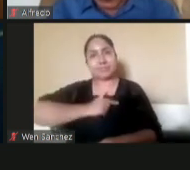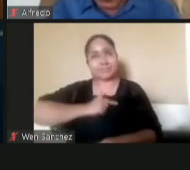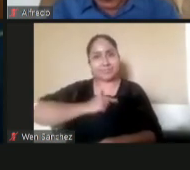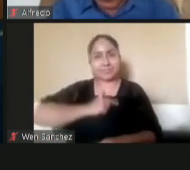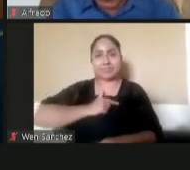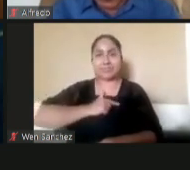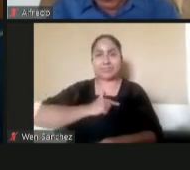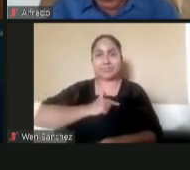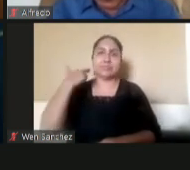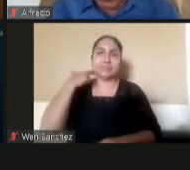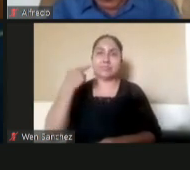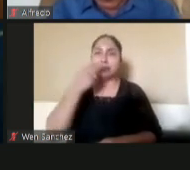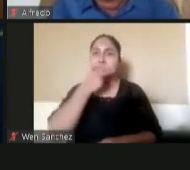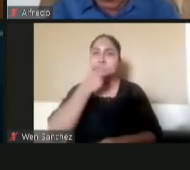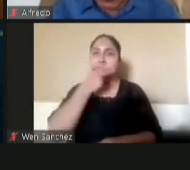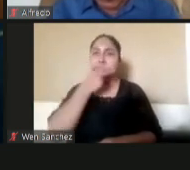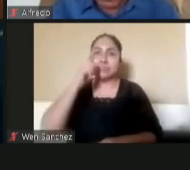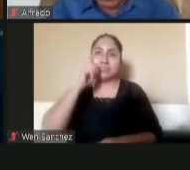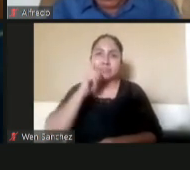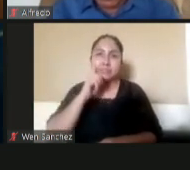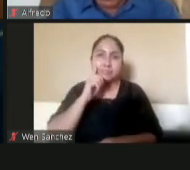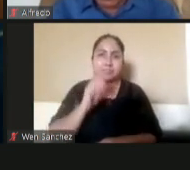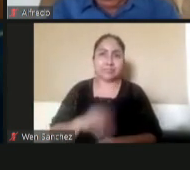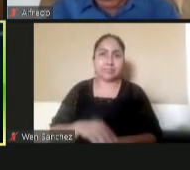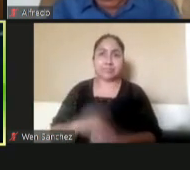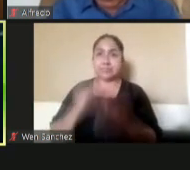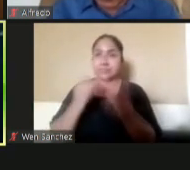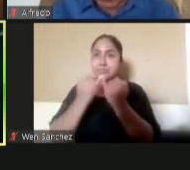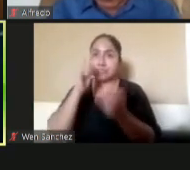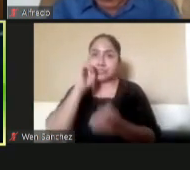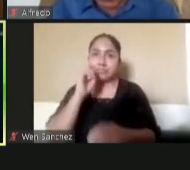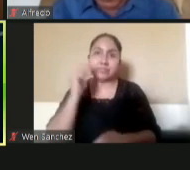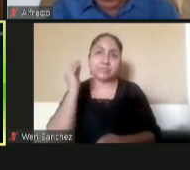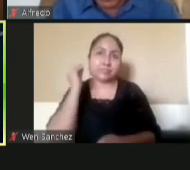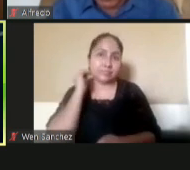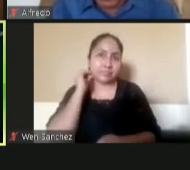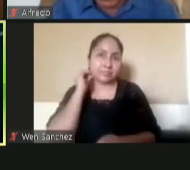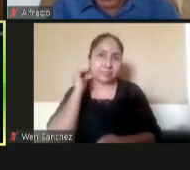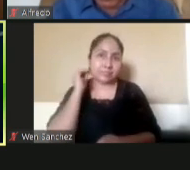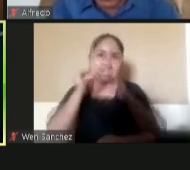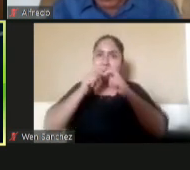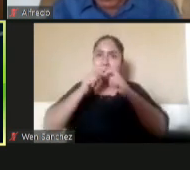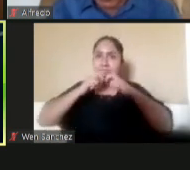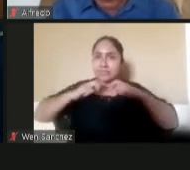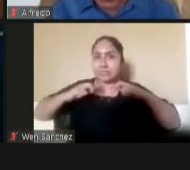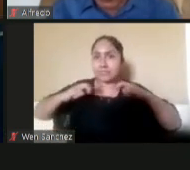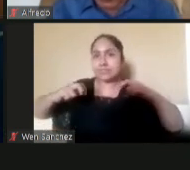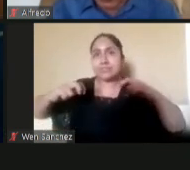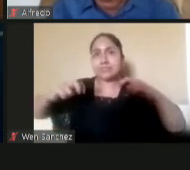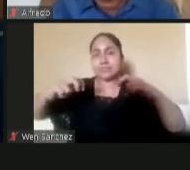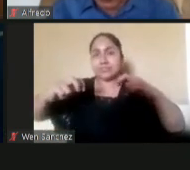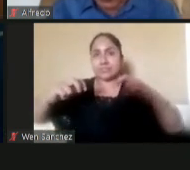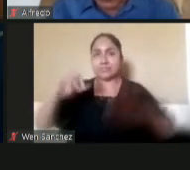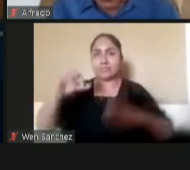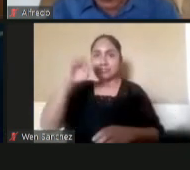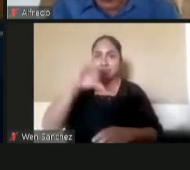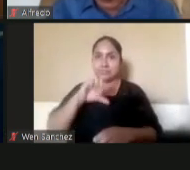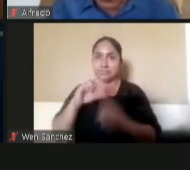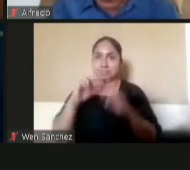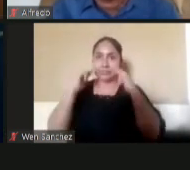del Honorable Ayuntamiento de Ciudad Juárez, Chihuahua, México, en esta sesión ordinaria